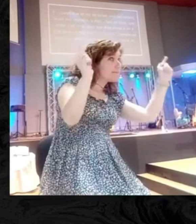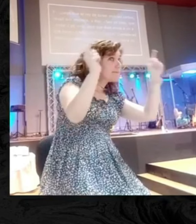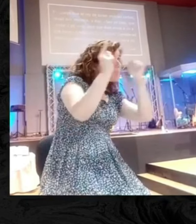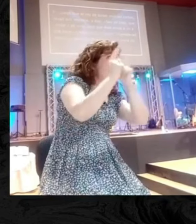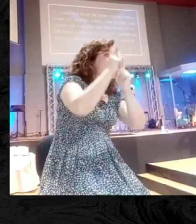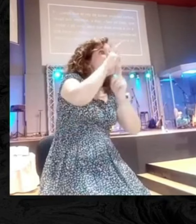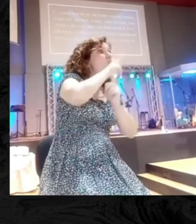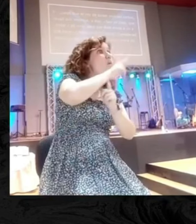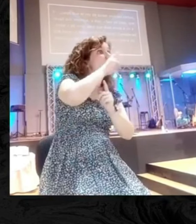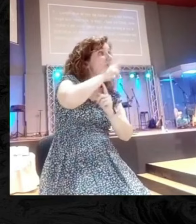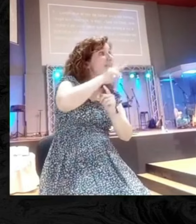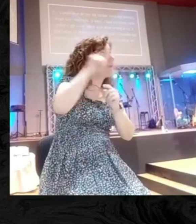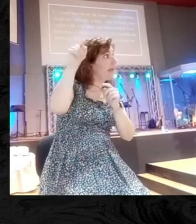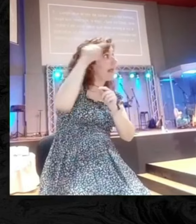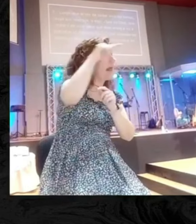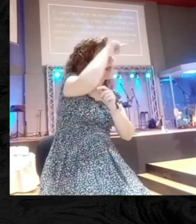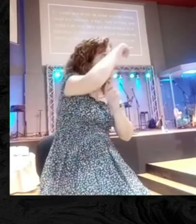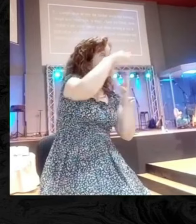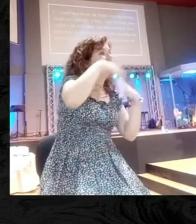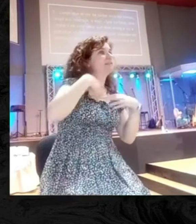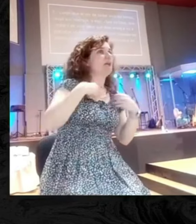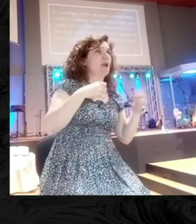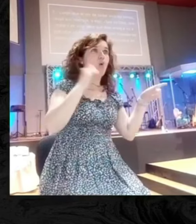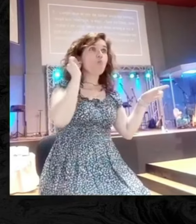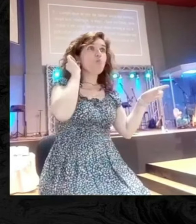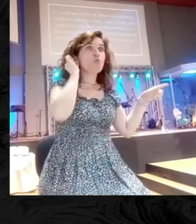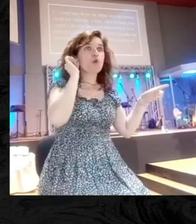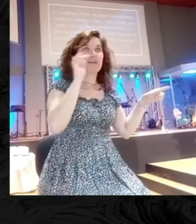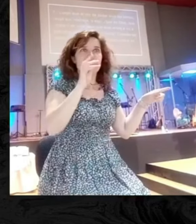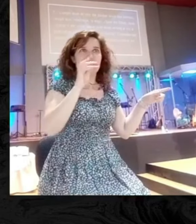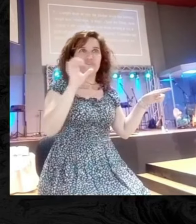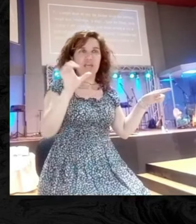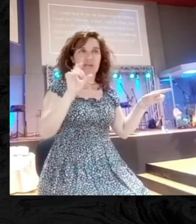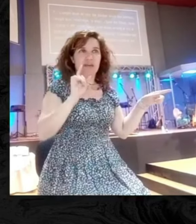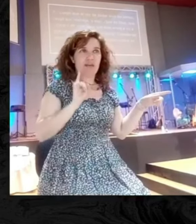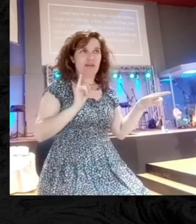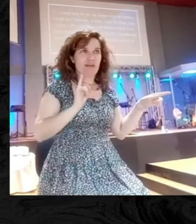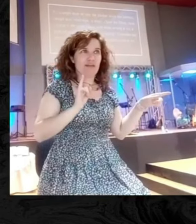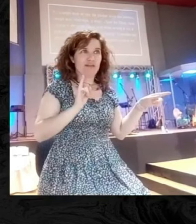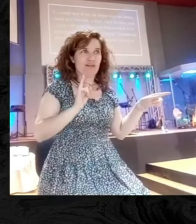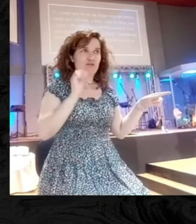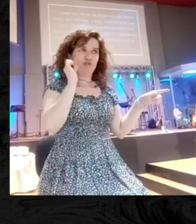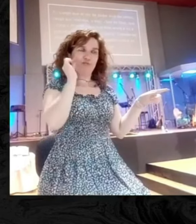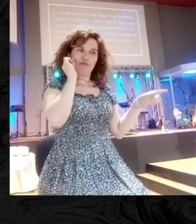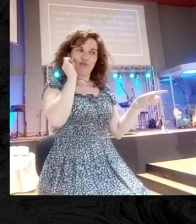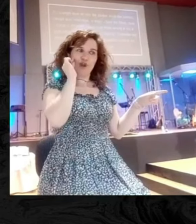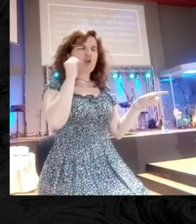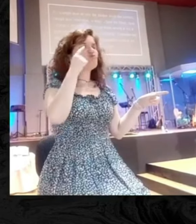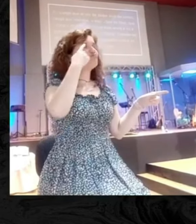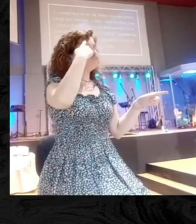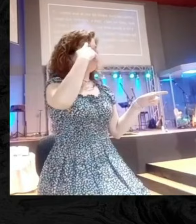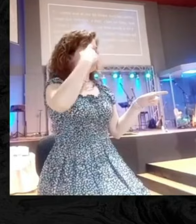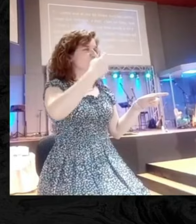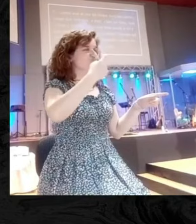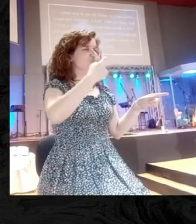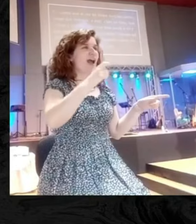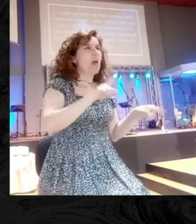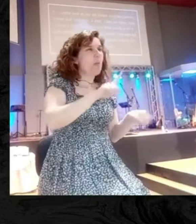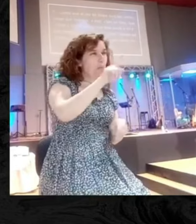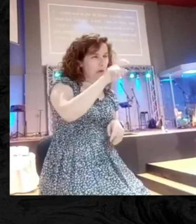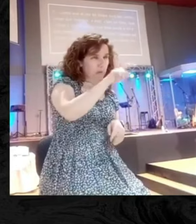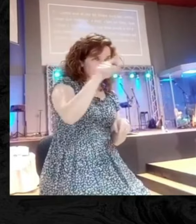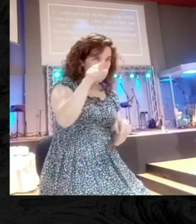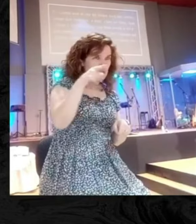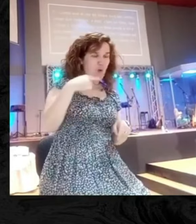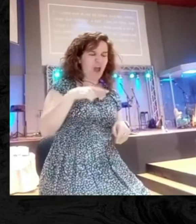Y orara esa muchacha tenía fe de que Dios lo podía hacer puede gritar un fuerte Amén tienes tu fe que te pueda